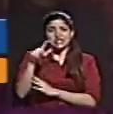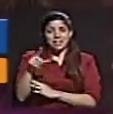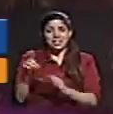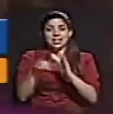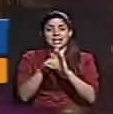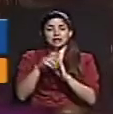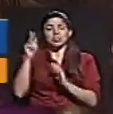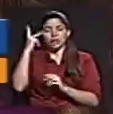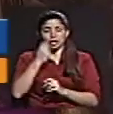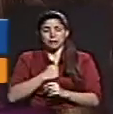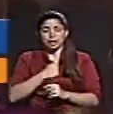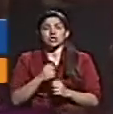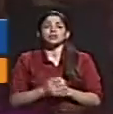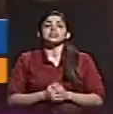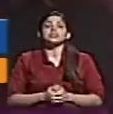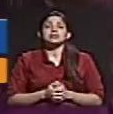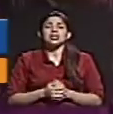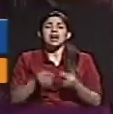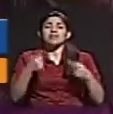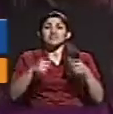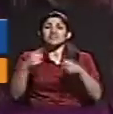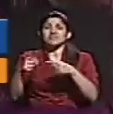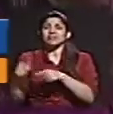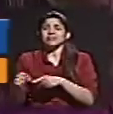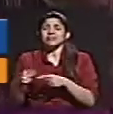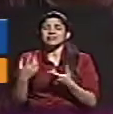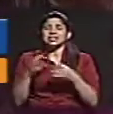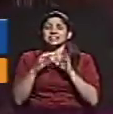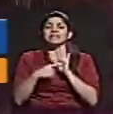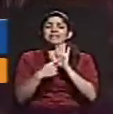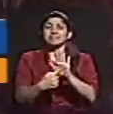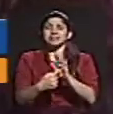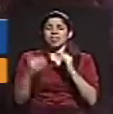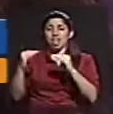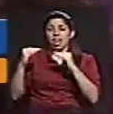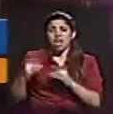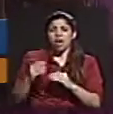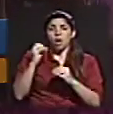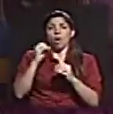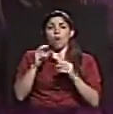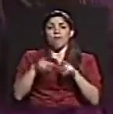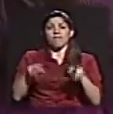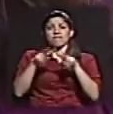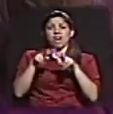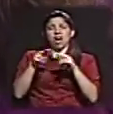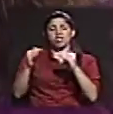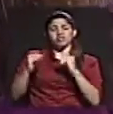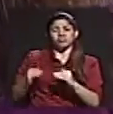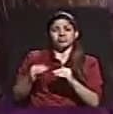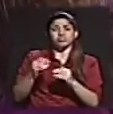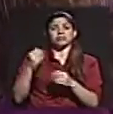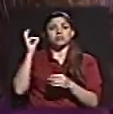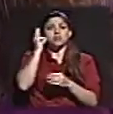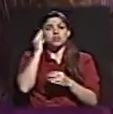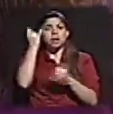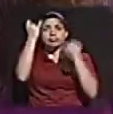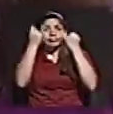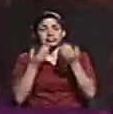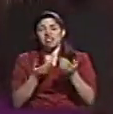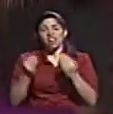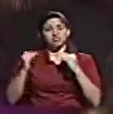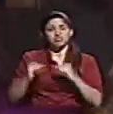político, perdón, y se dan una serie de manifestaciones para devaluar o desvalorizar los aportes de las mujeres en política. Por